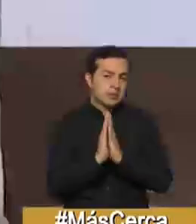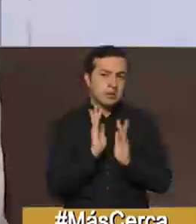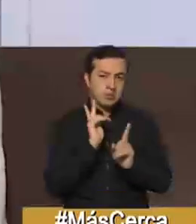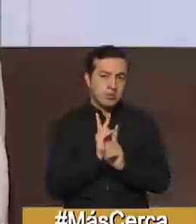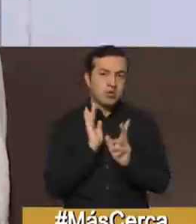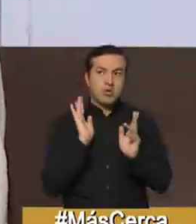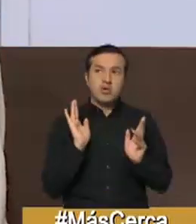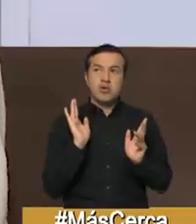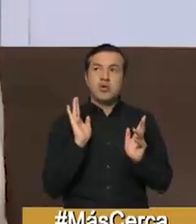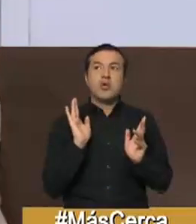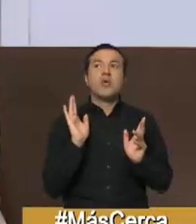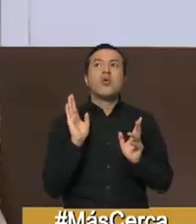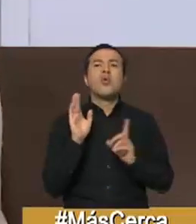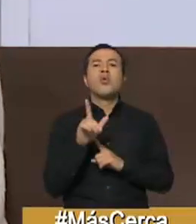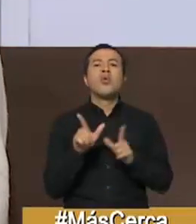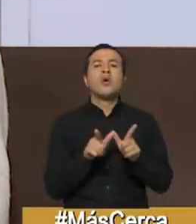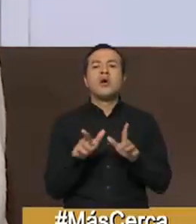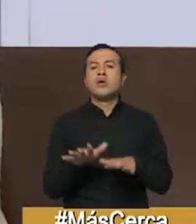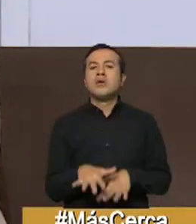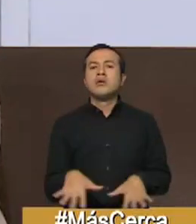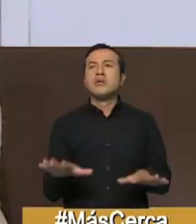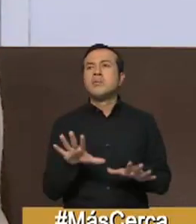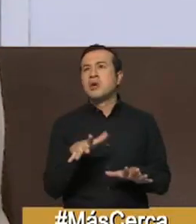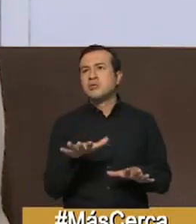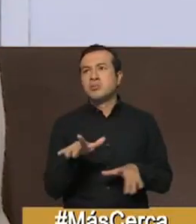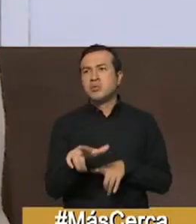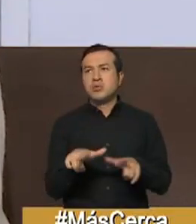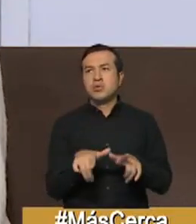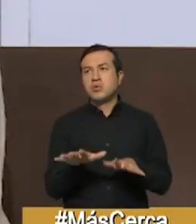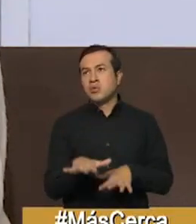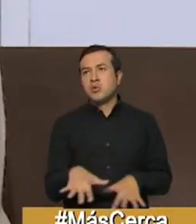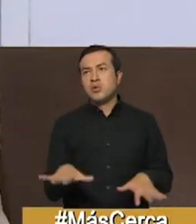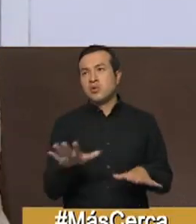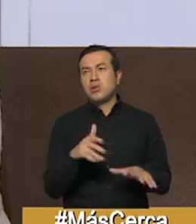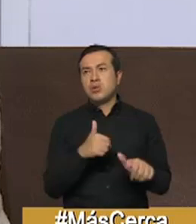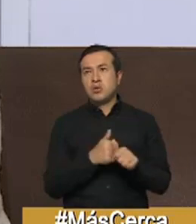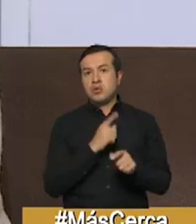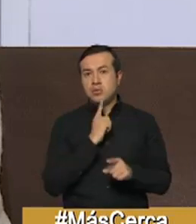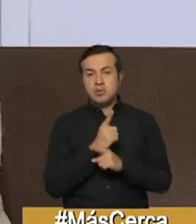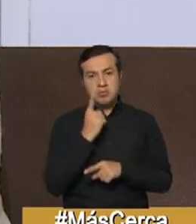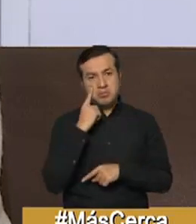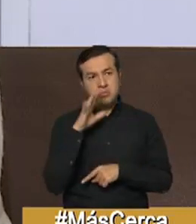la ubicación, o al menos una ubicación lo más cercana